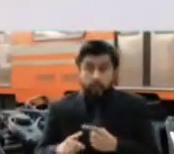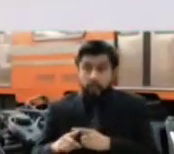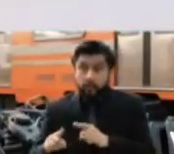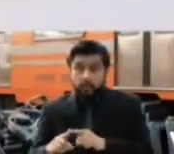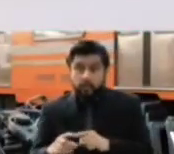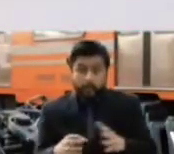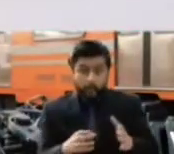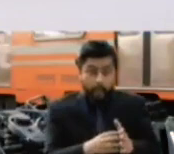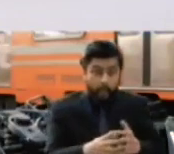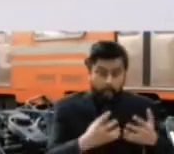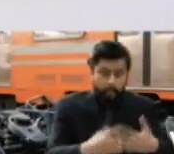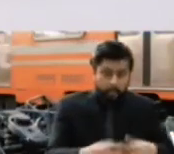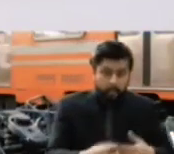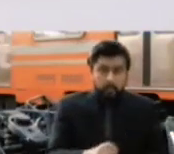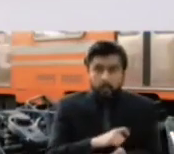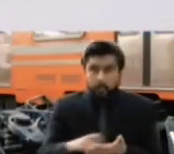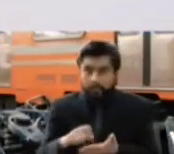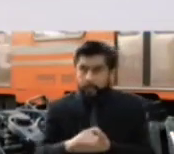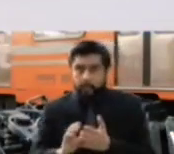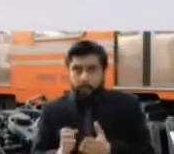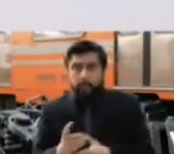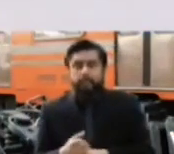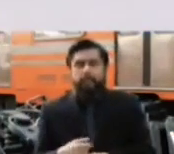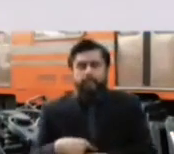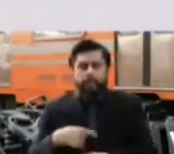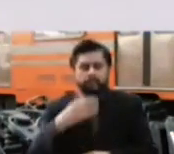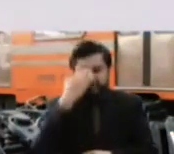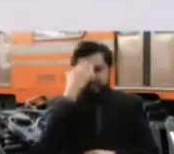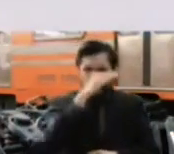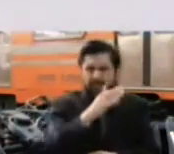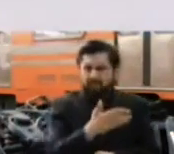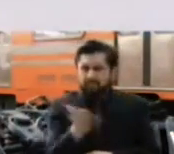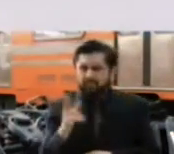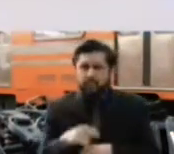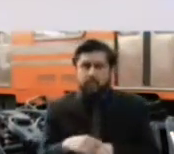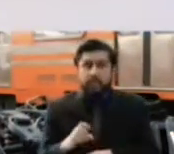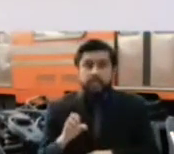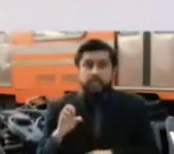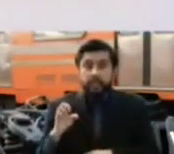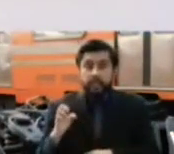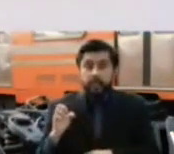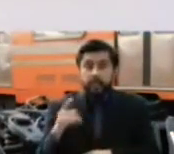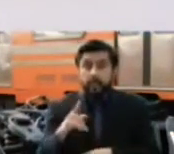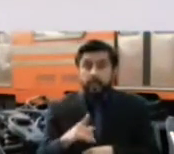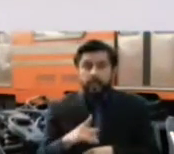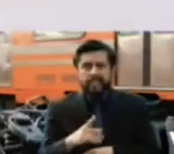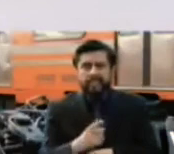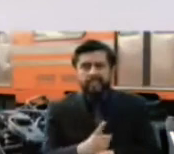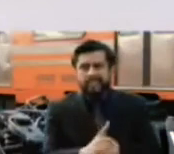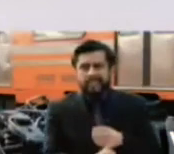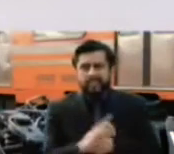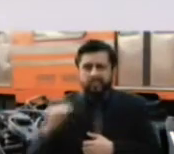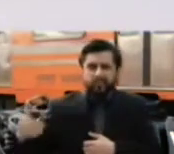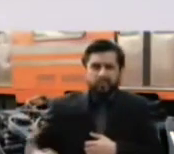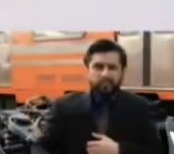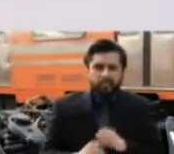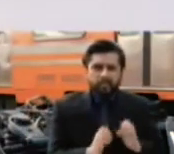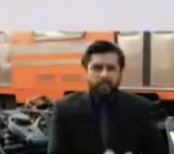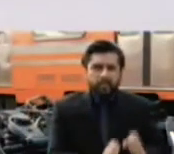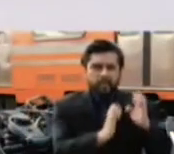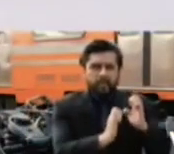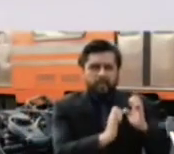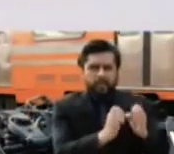otras acciones que se requerían. Como es sabido por todos, en enero tuvimos un accidente en Delicias, en el